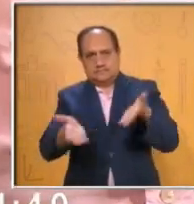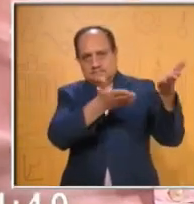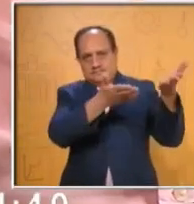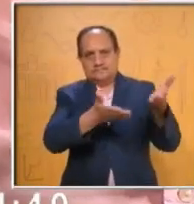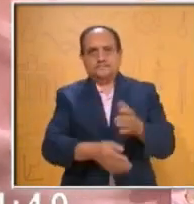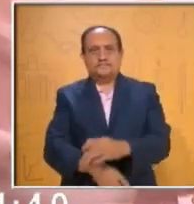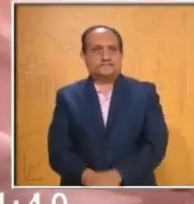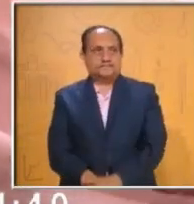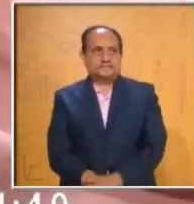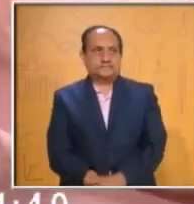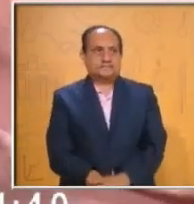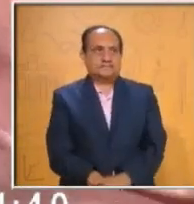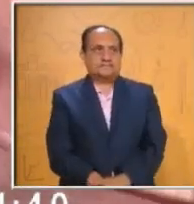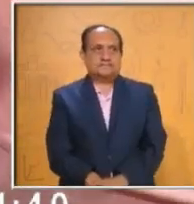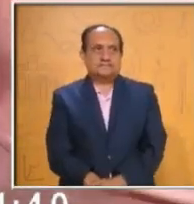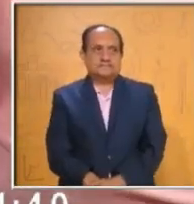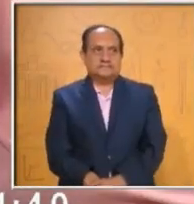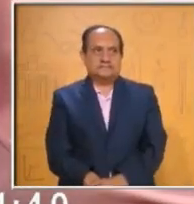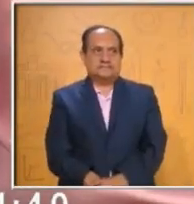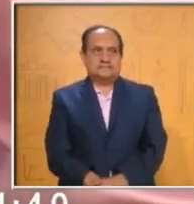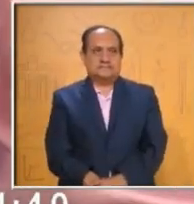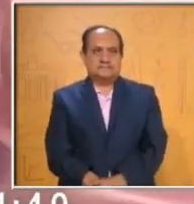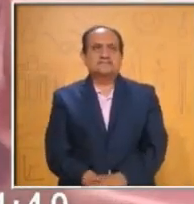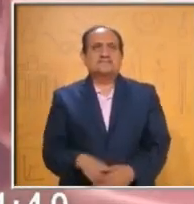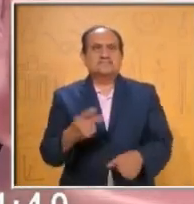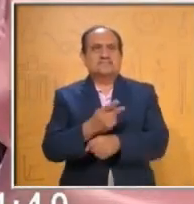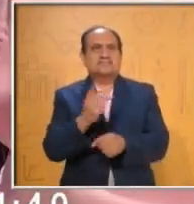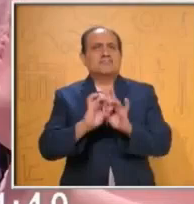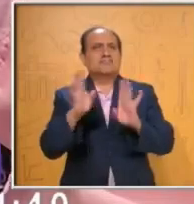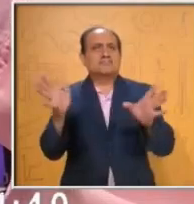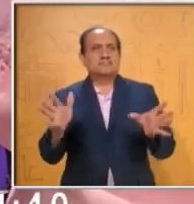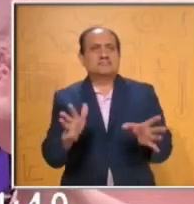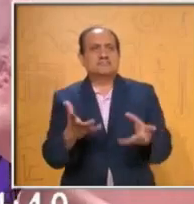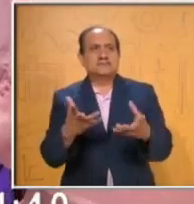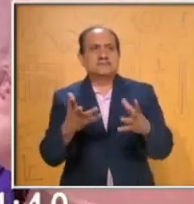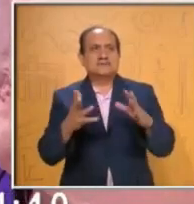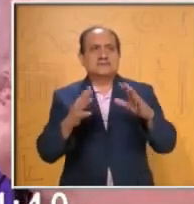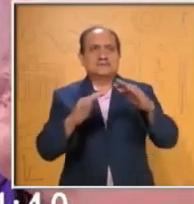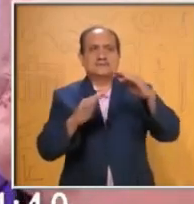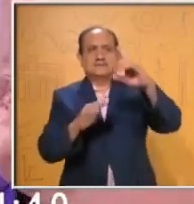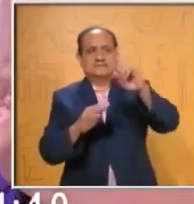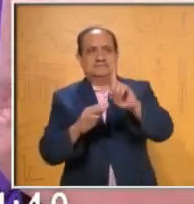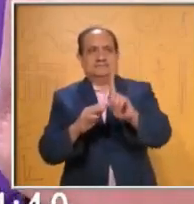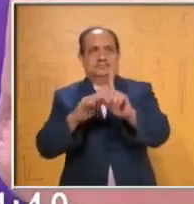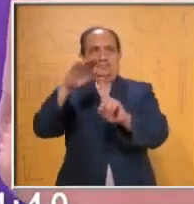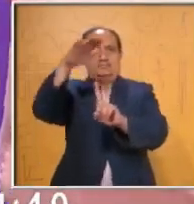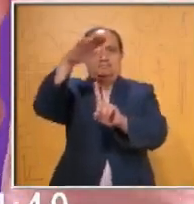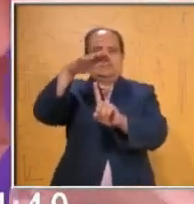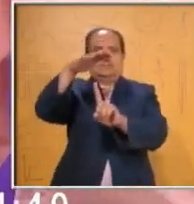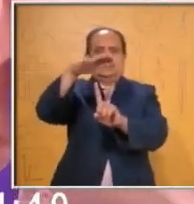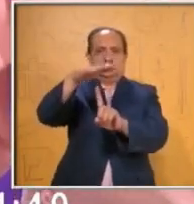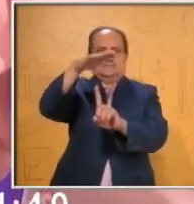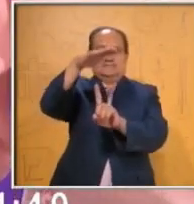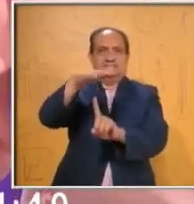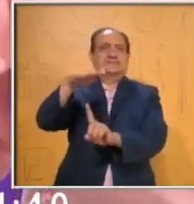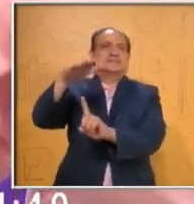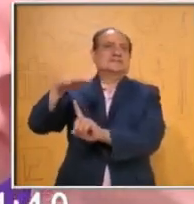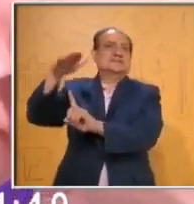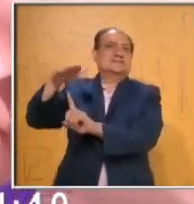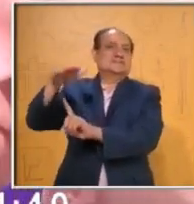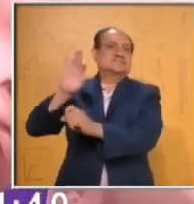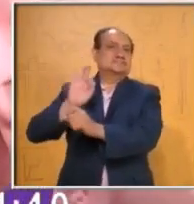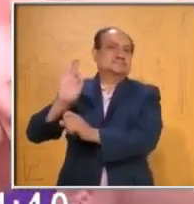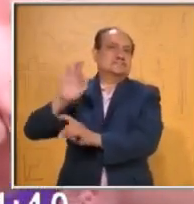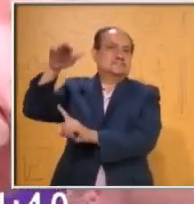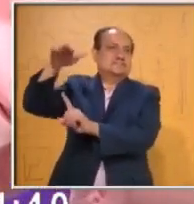flama. Ahí está. Miren, ¿qué está sucediendo? ¿Cuál es el efecto? Como que lo rozamos, ¿verdad, profe Ricky?